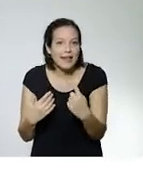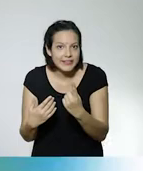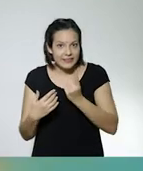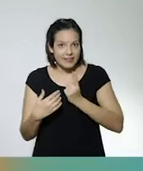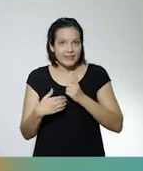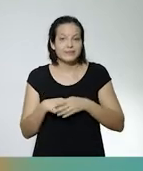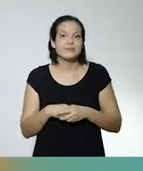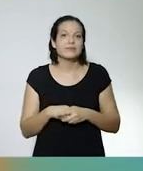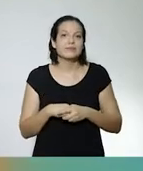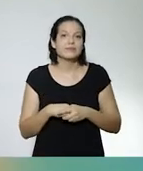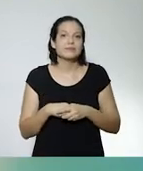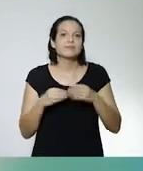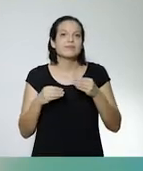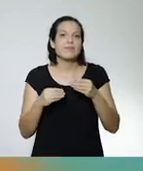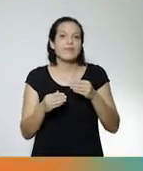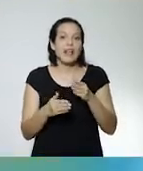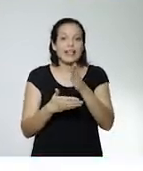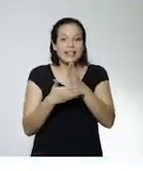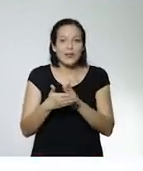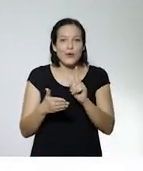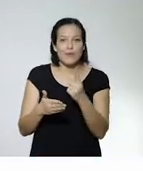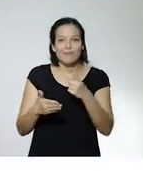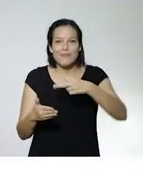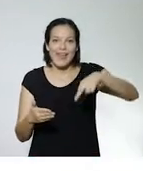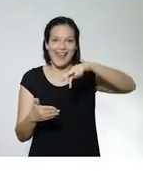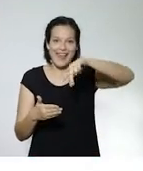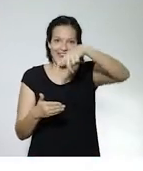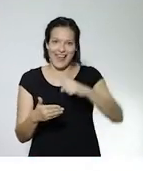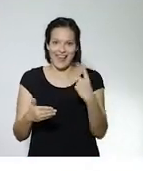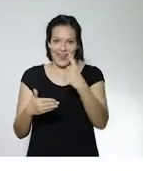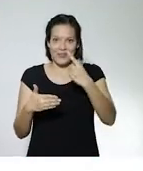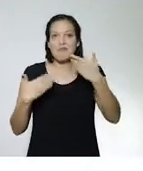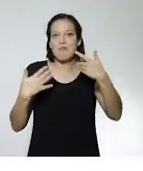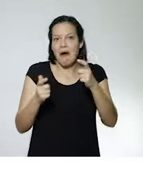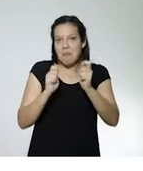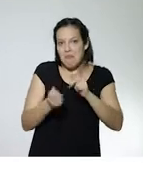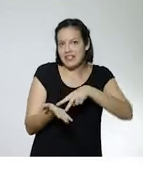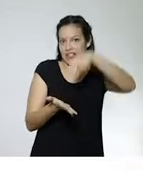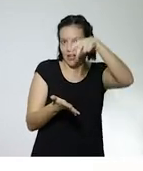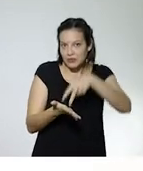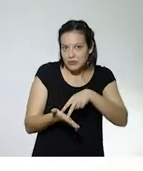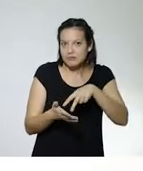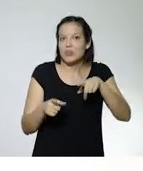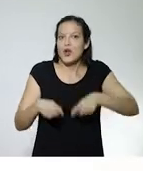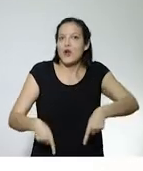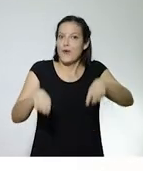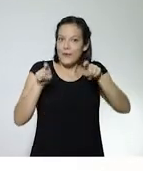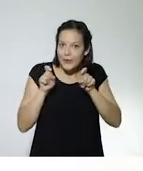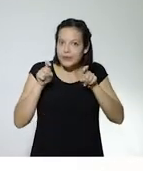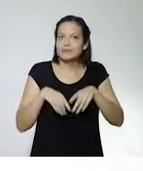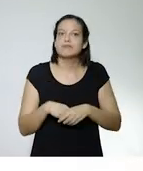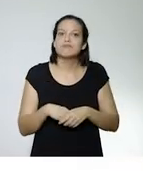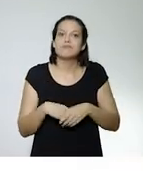atrás, con un giro en el centro, que puede variar con salto en extensión, rodillas al pecho o